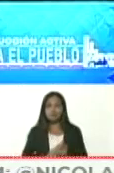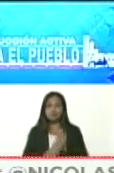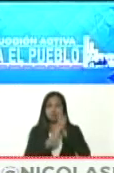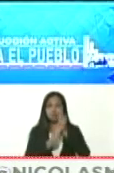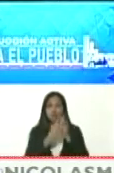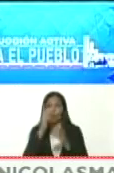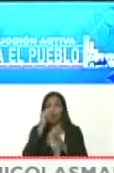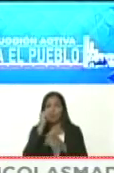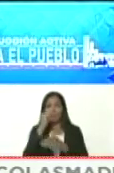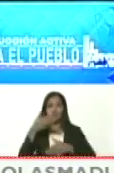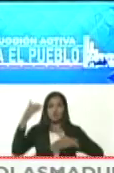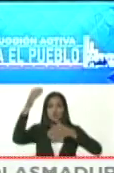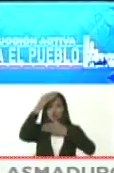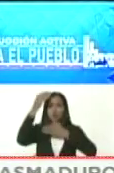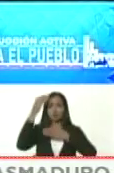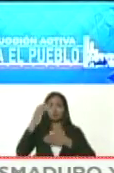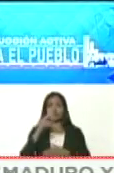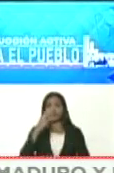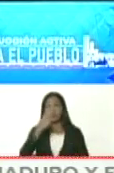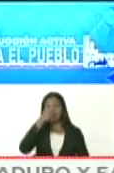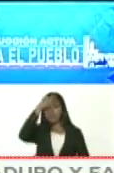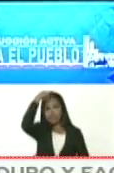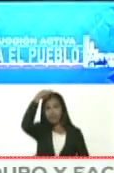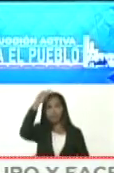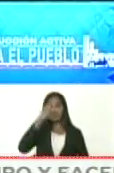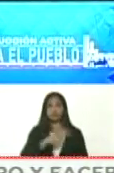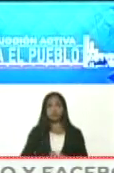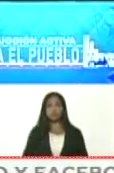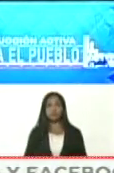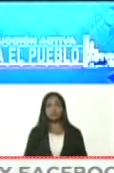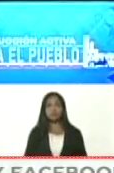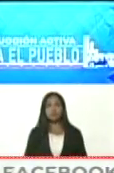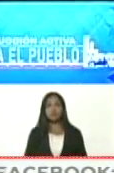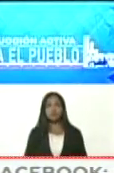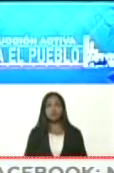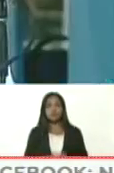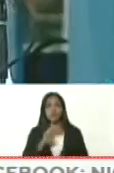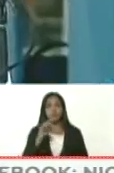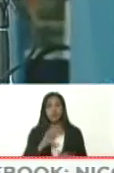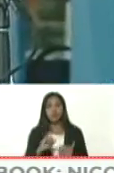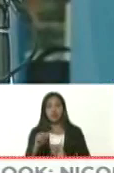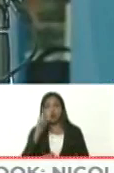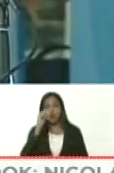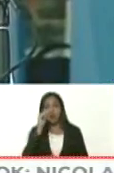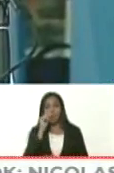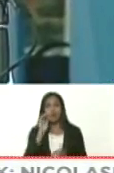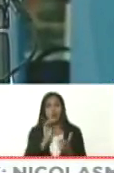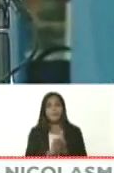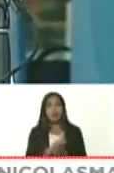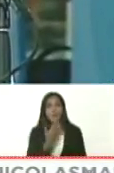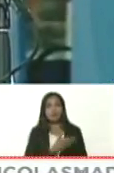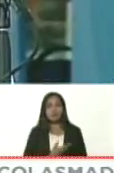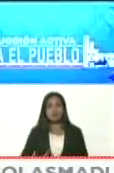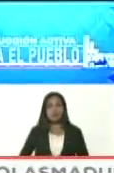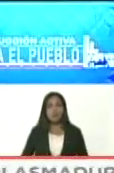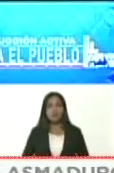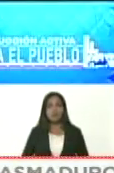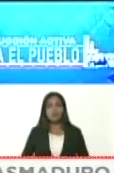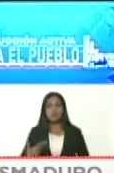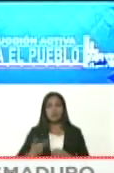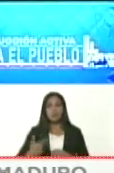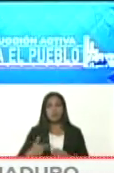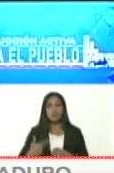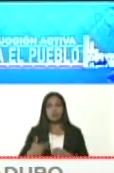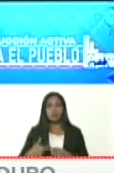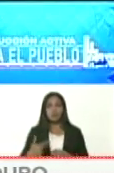sultán Taret El Aissami. Está también el compañero presidente de PDVSA y ministro